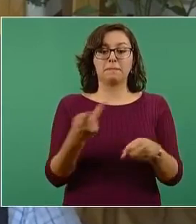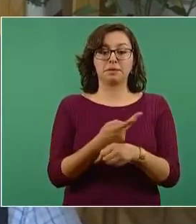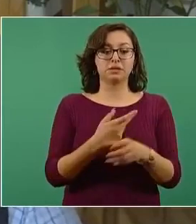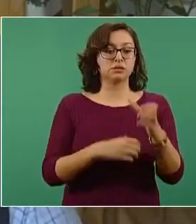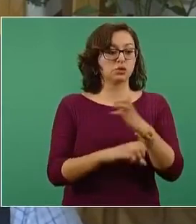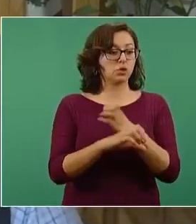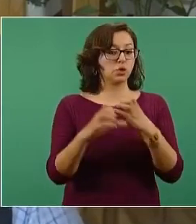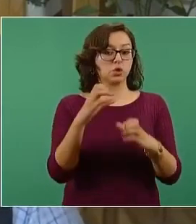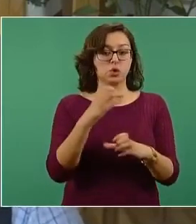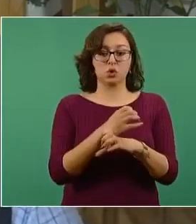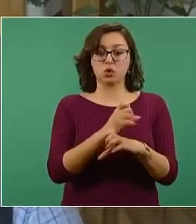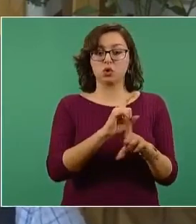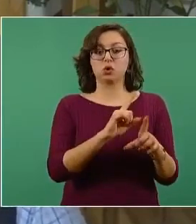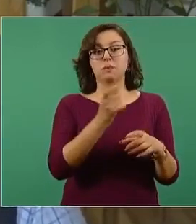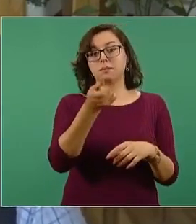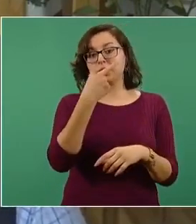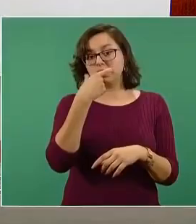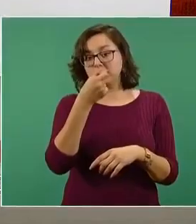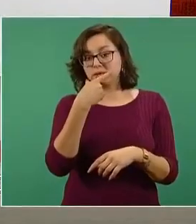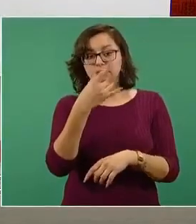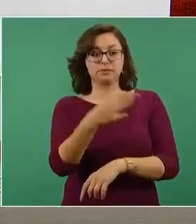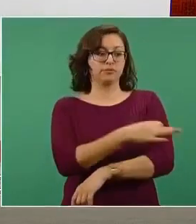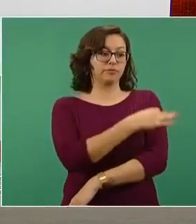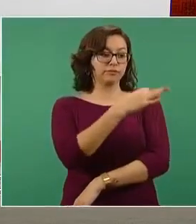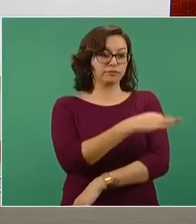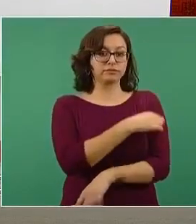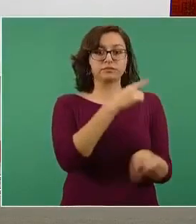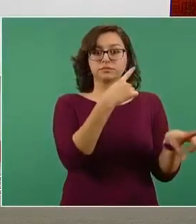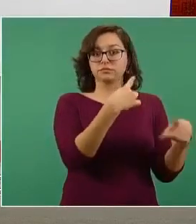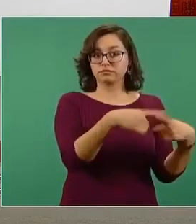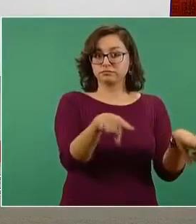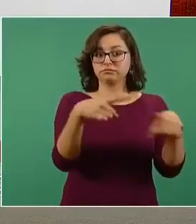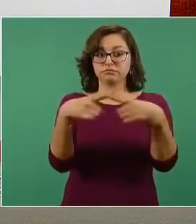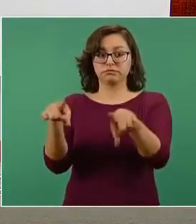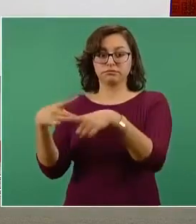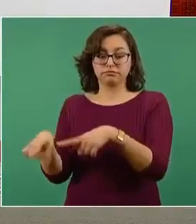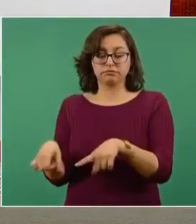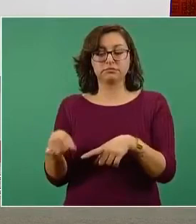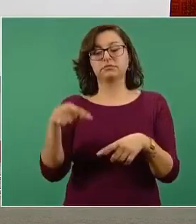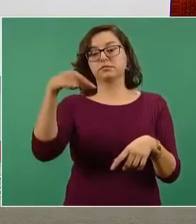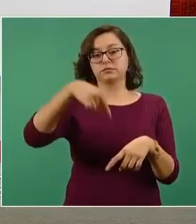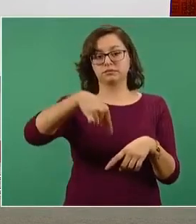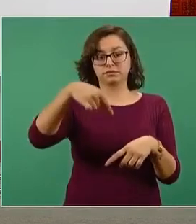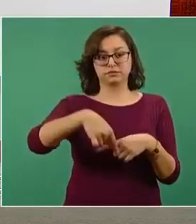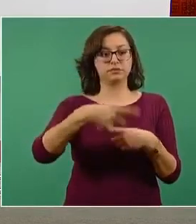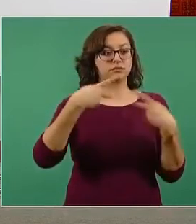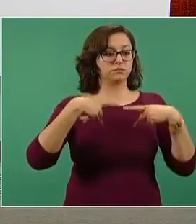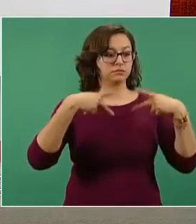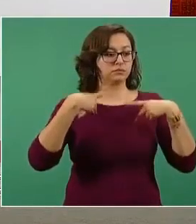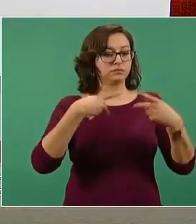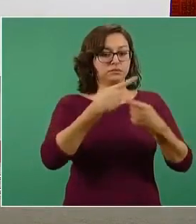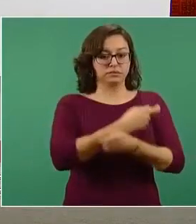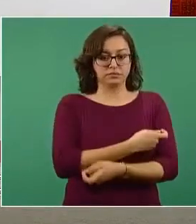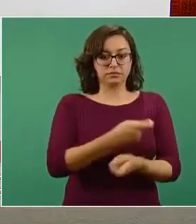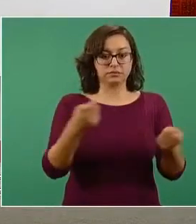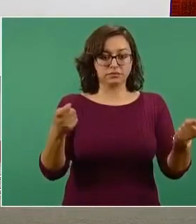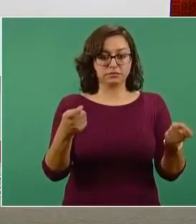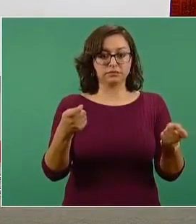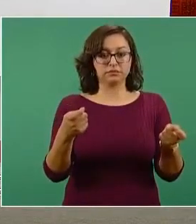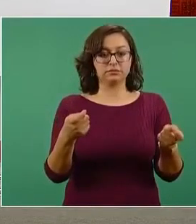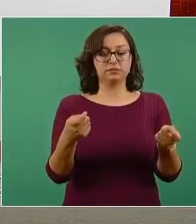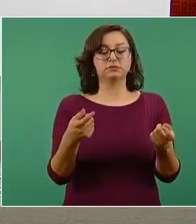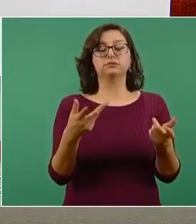productos que se venden o que en su momento se administran a las personas en el marco de la